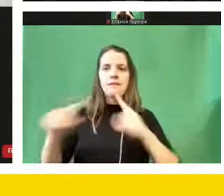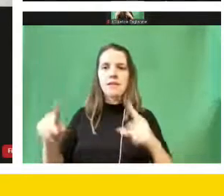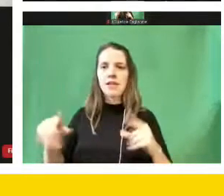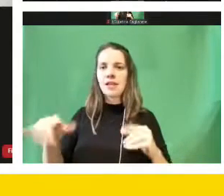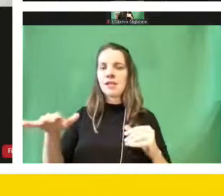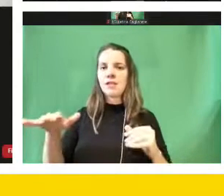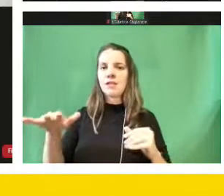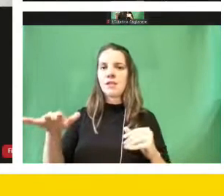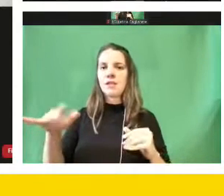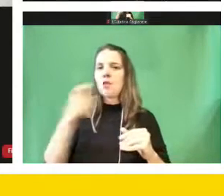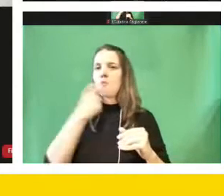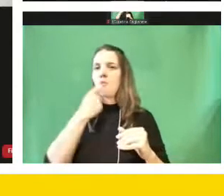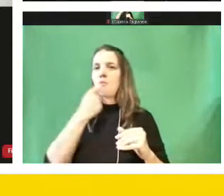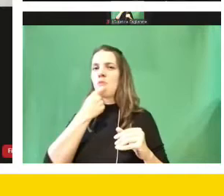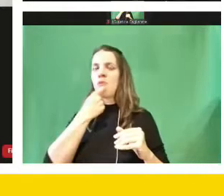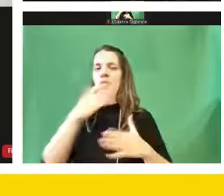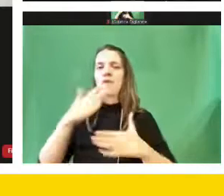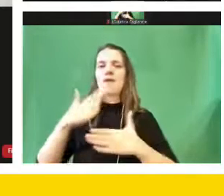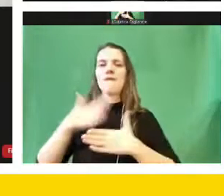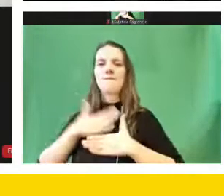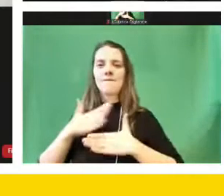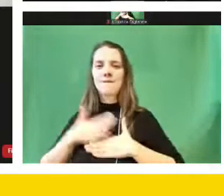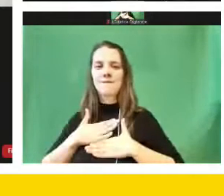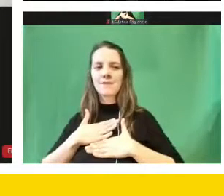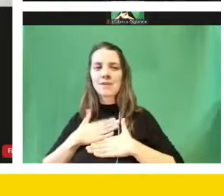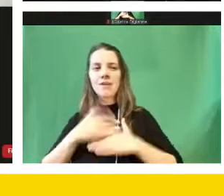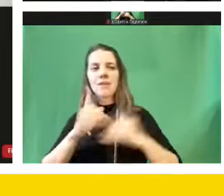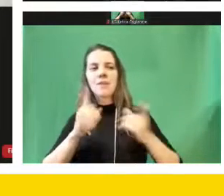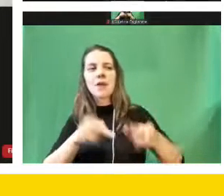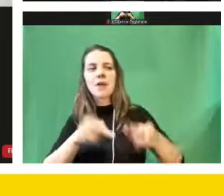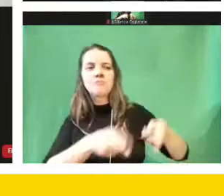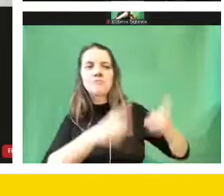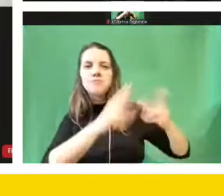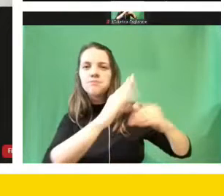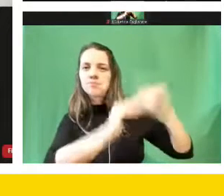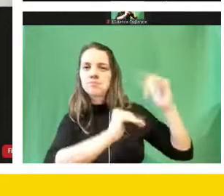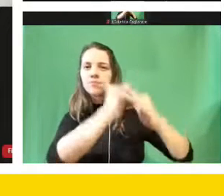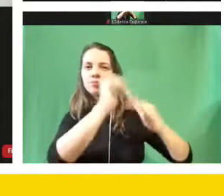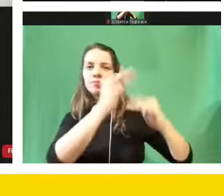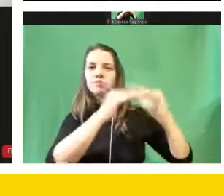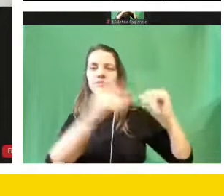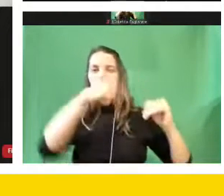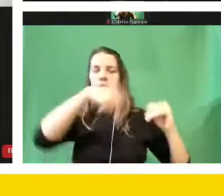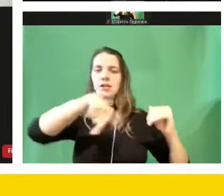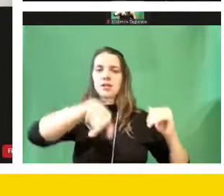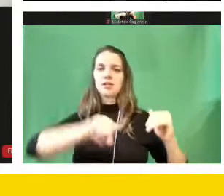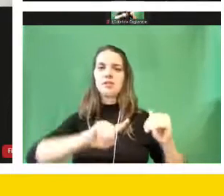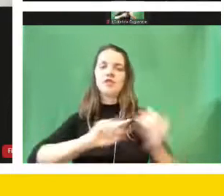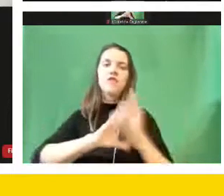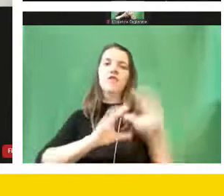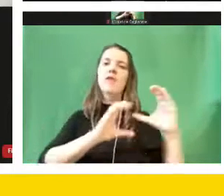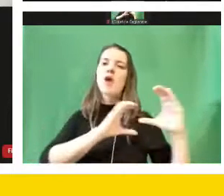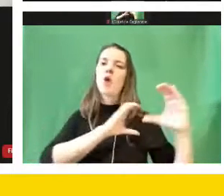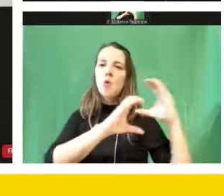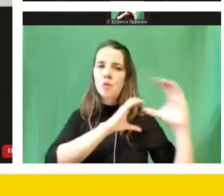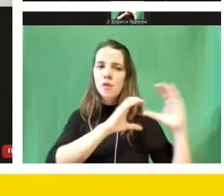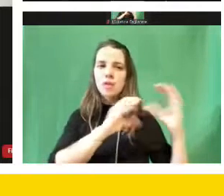físico por supuesto y en el arquitectónico, pero también llevar eso a lo comunicacional, a lo actitudinal,